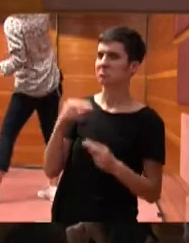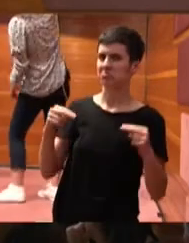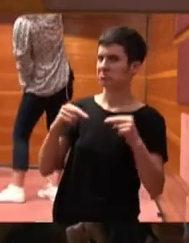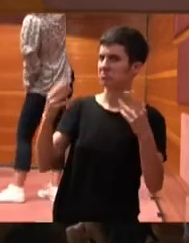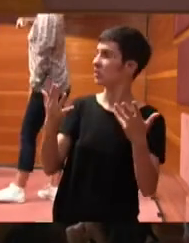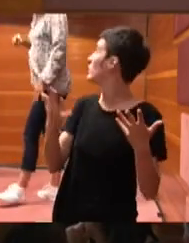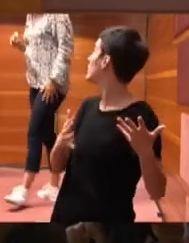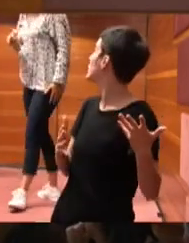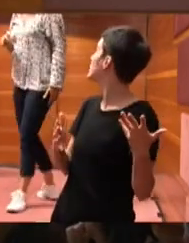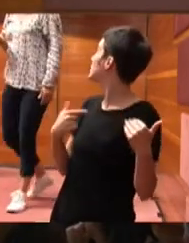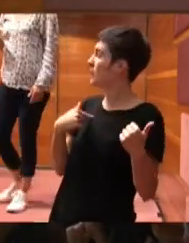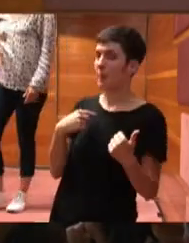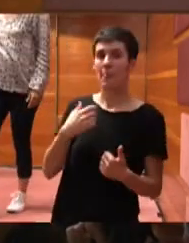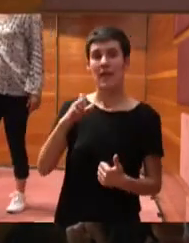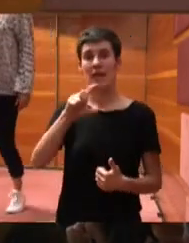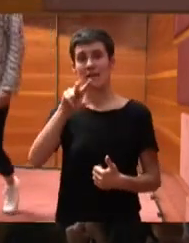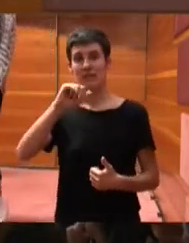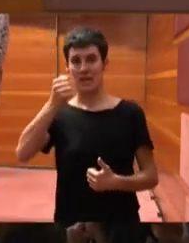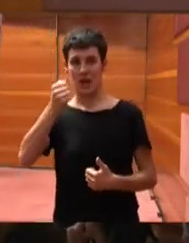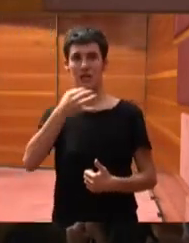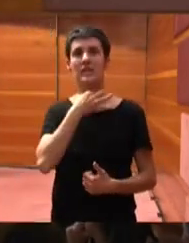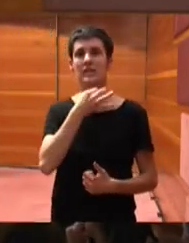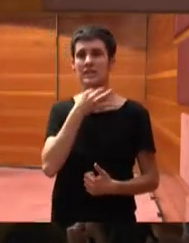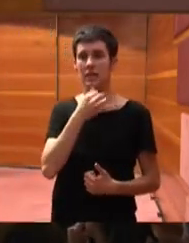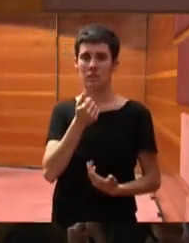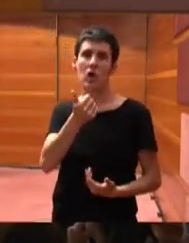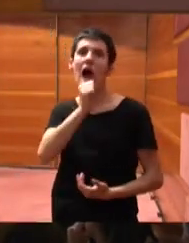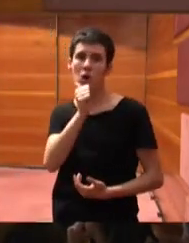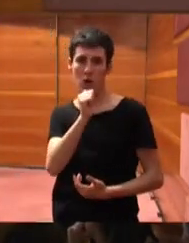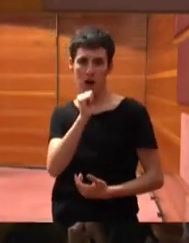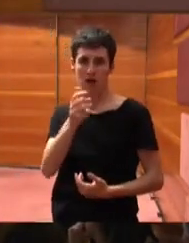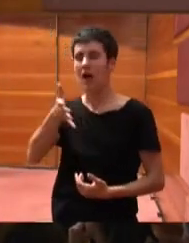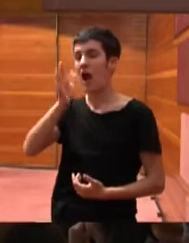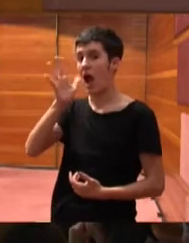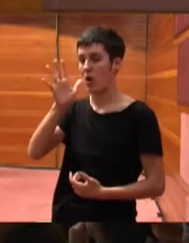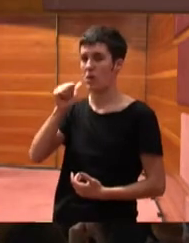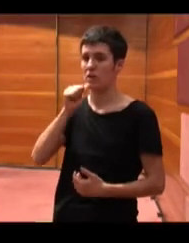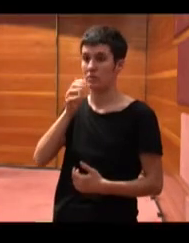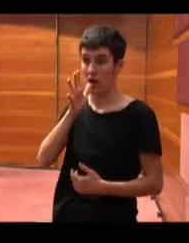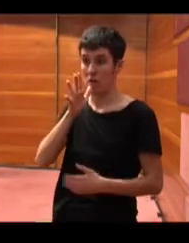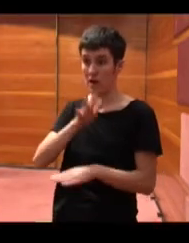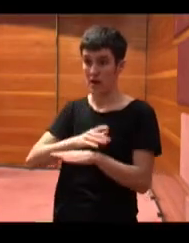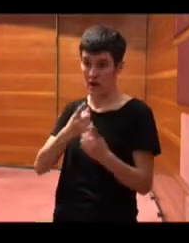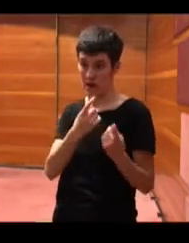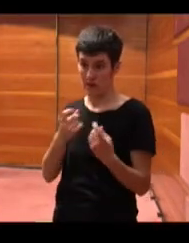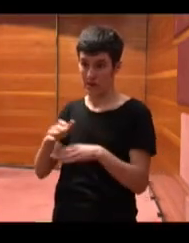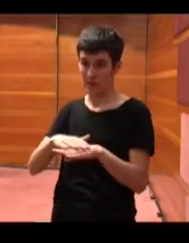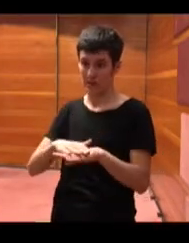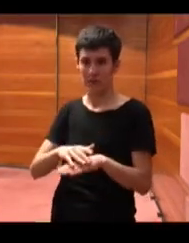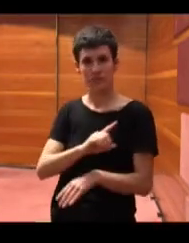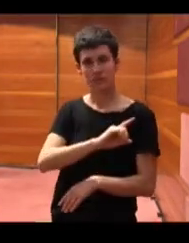Evian, me cubre la sed. Es agua, ¿vale? ¿Es una necesidad básica? No.